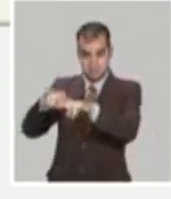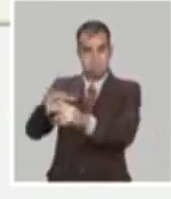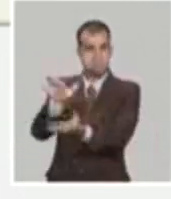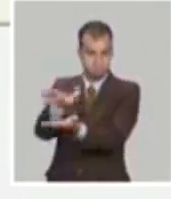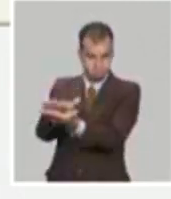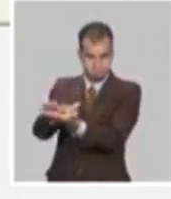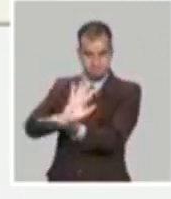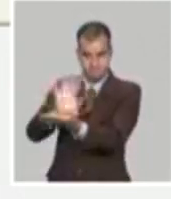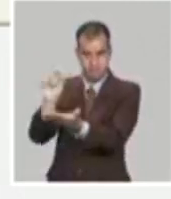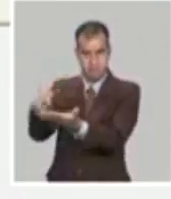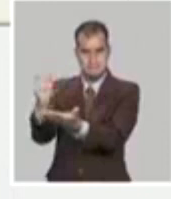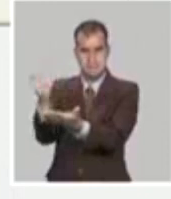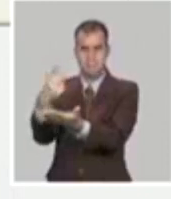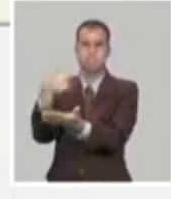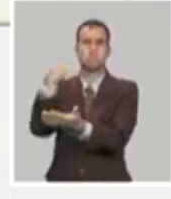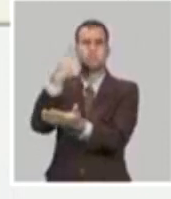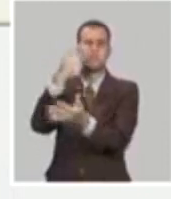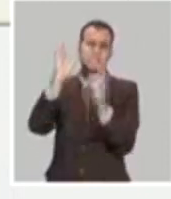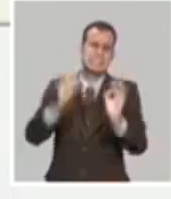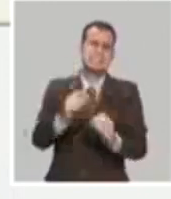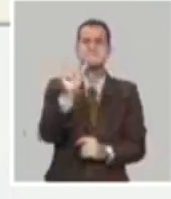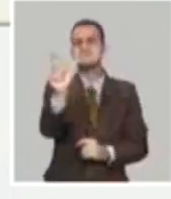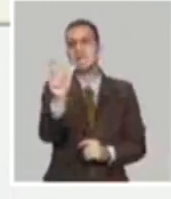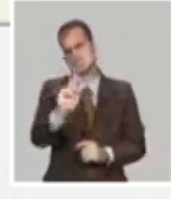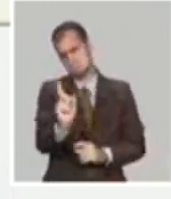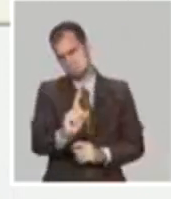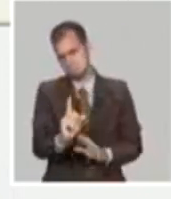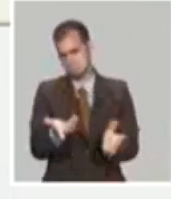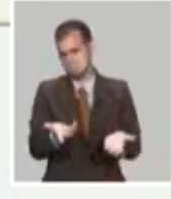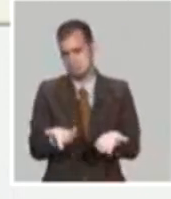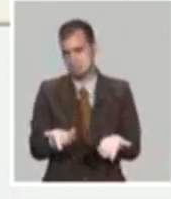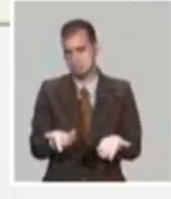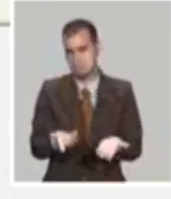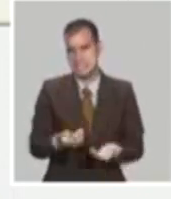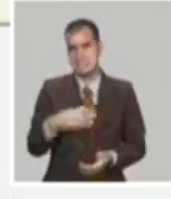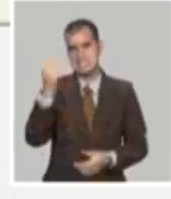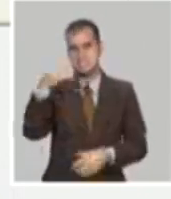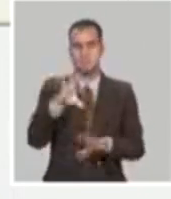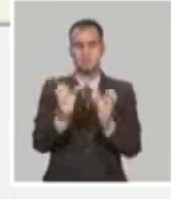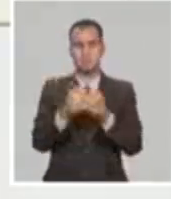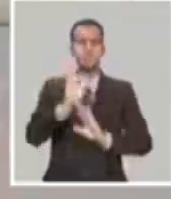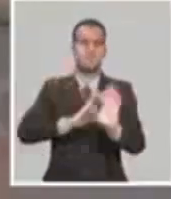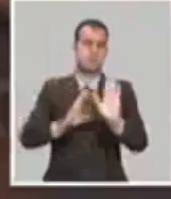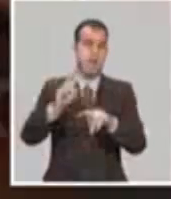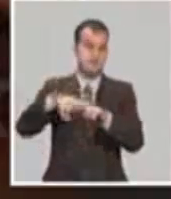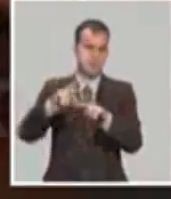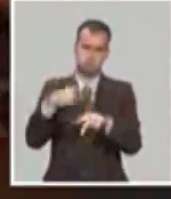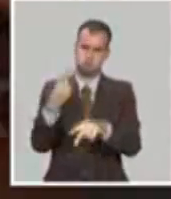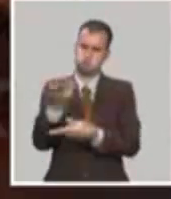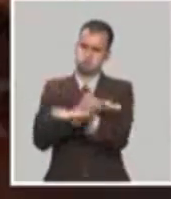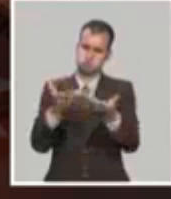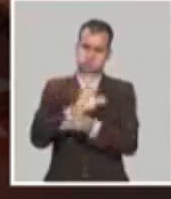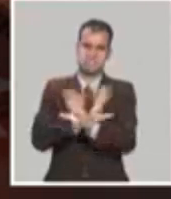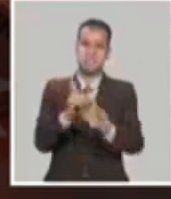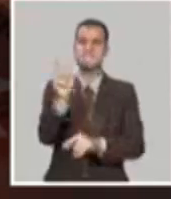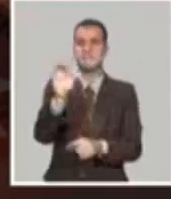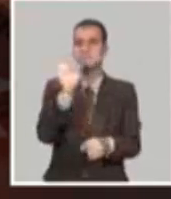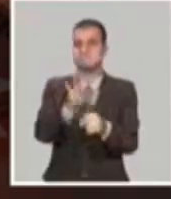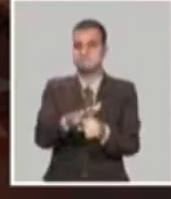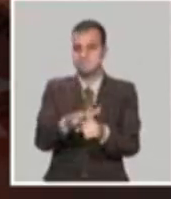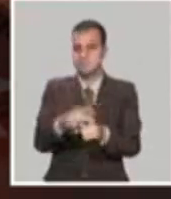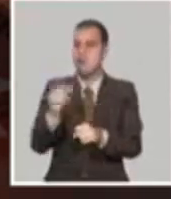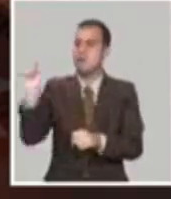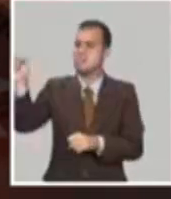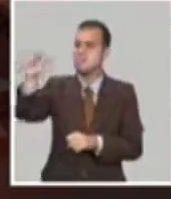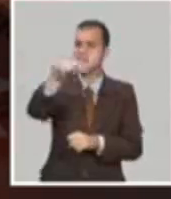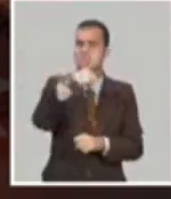no especificamos la fecha porque, aunque ya en el Consejo de Defensa de La Habana tenemos discutido la fecha en que vamos a comenzar en cada uno de los